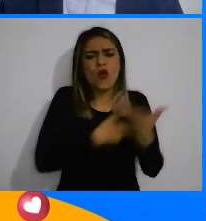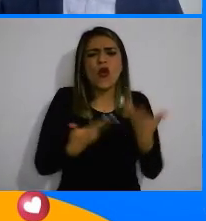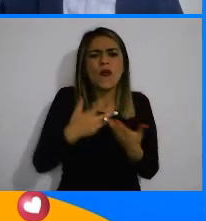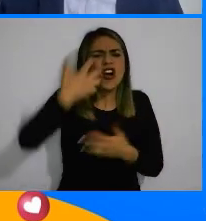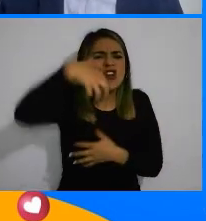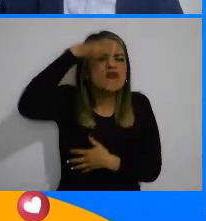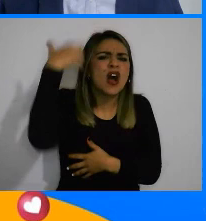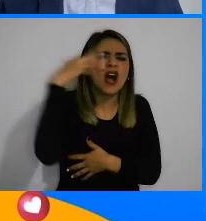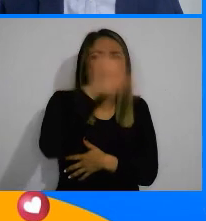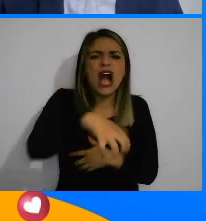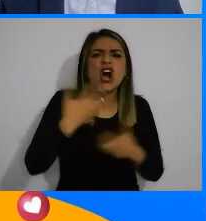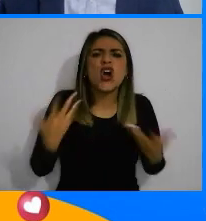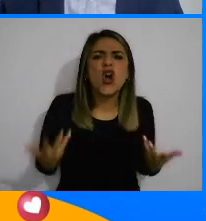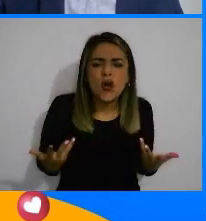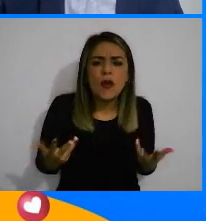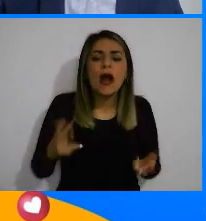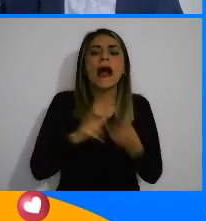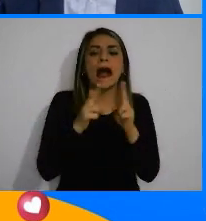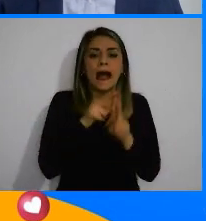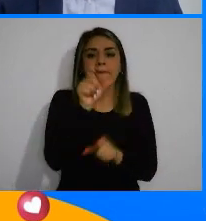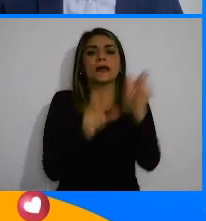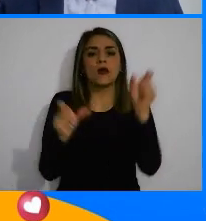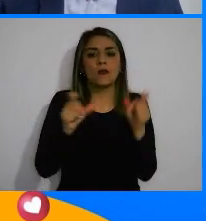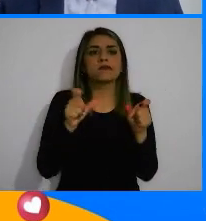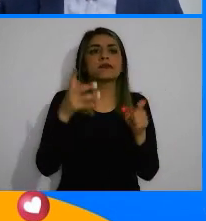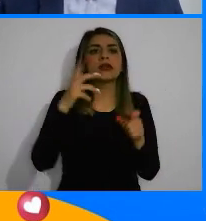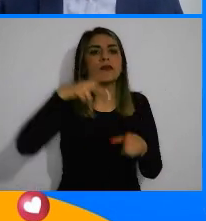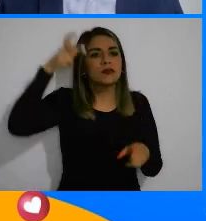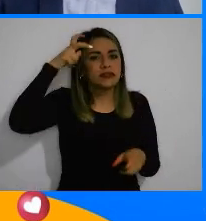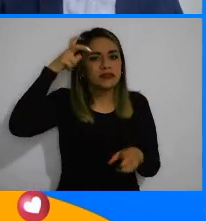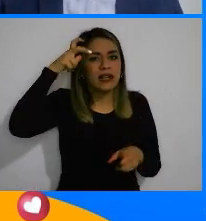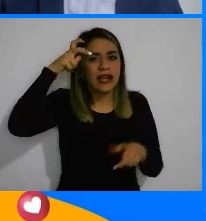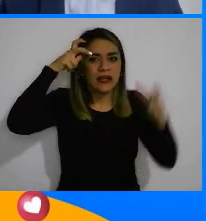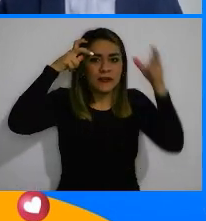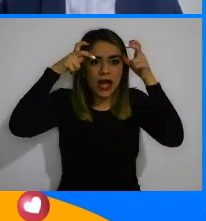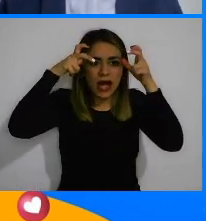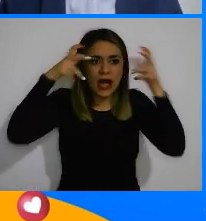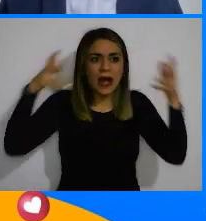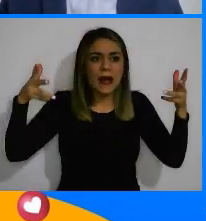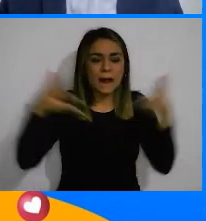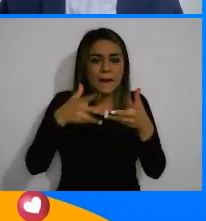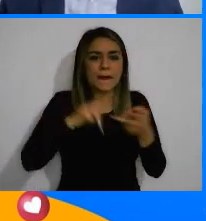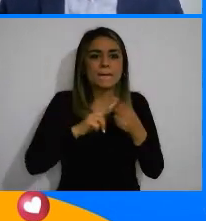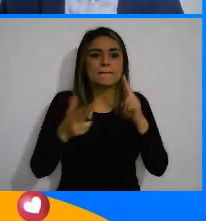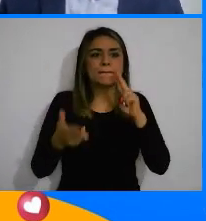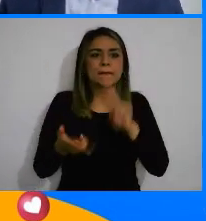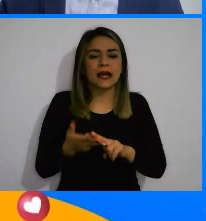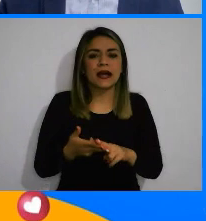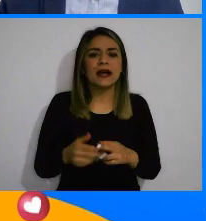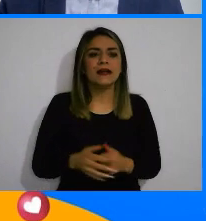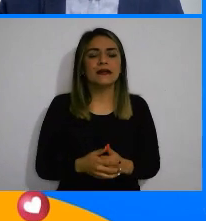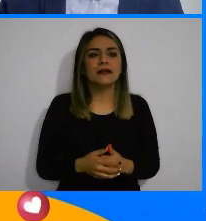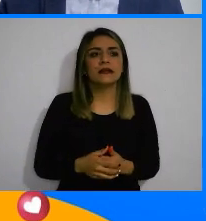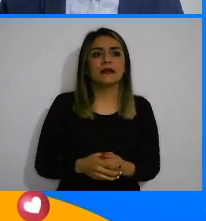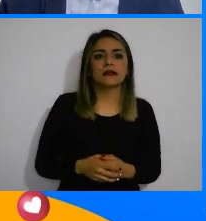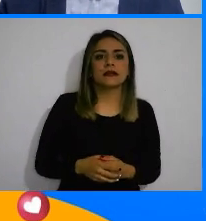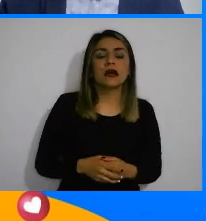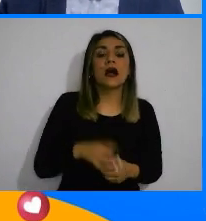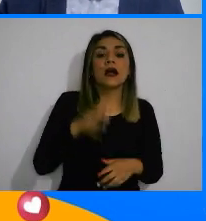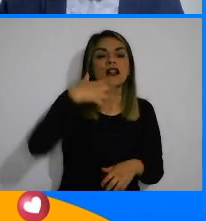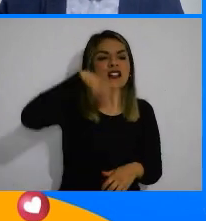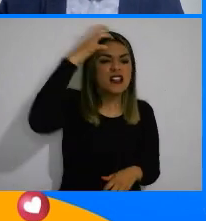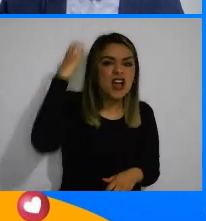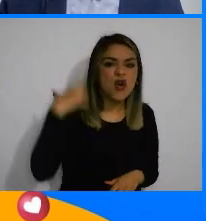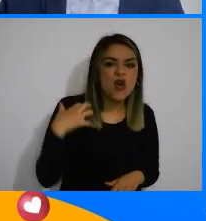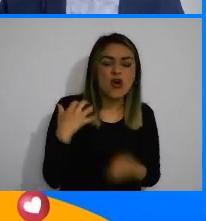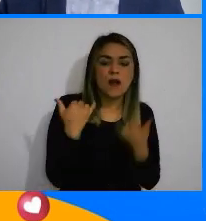leones? Digamos que con la población de venados, ¿sí? ¿Y cómo interactúan? Pues porque los leones, la